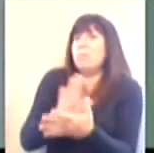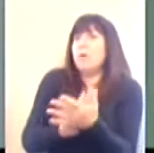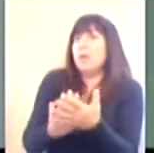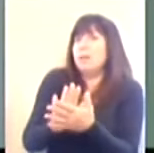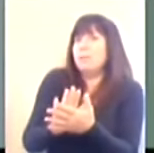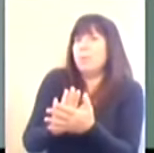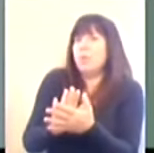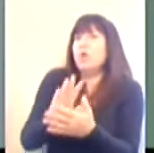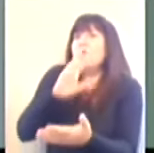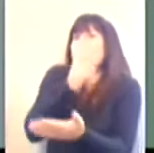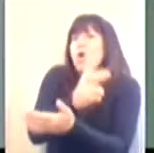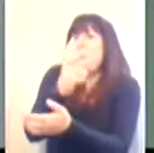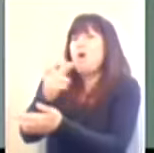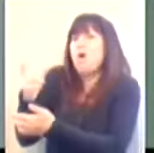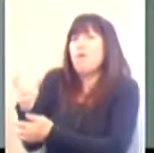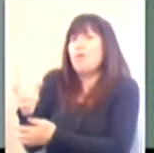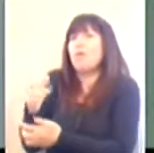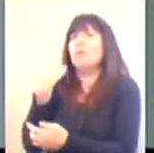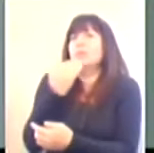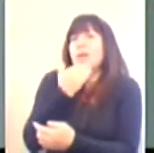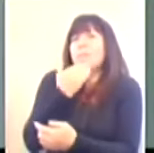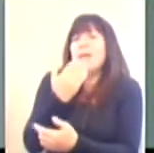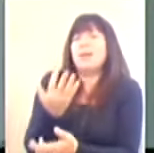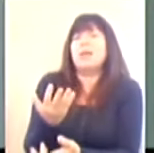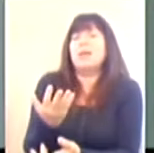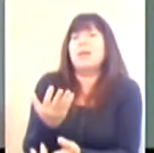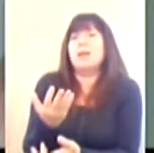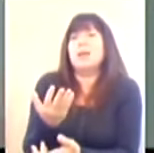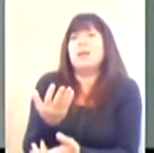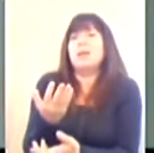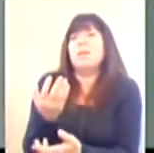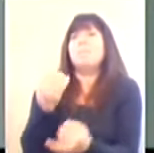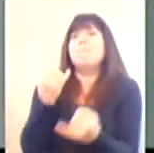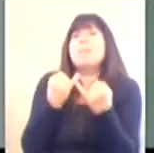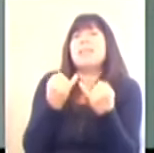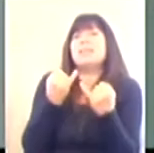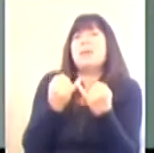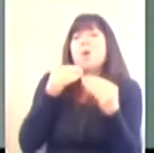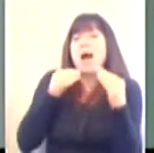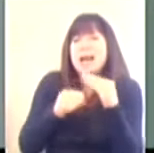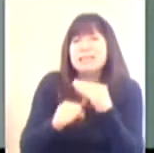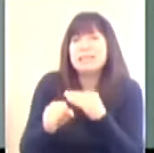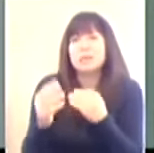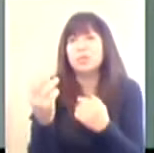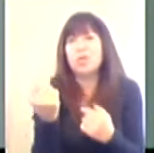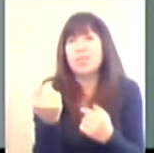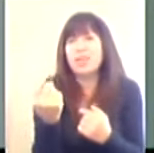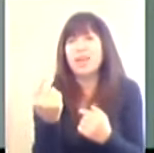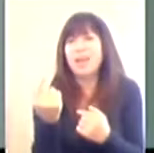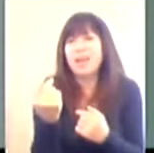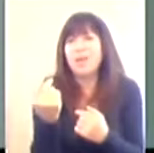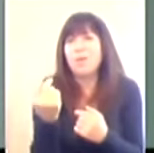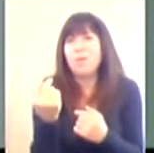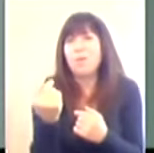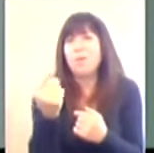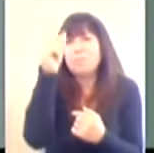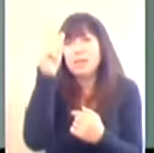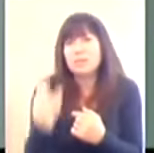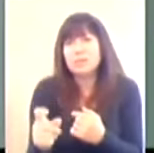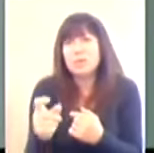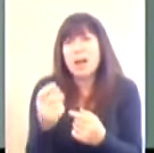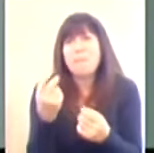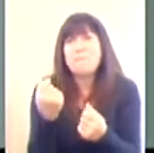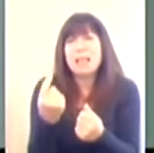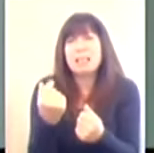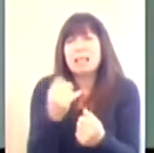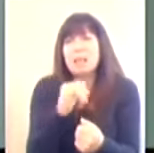pandilla. Desde el punto de vista de los préstamos, del acceso finalmente al dinero, los prestamistas, usureros,